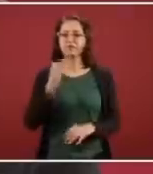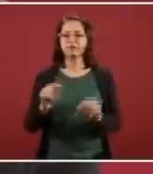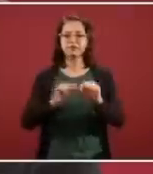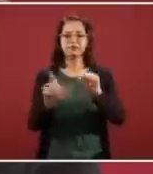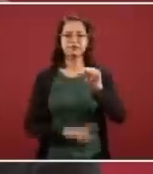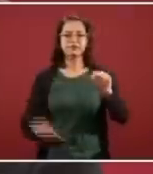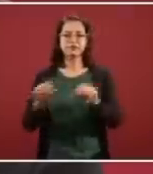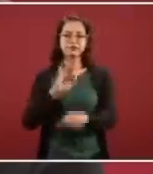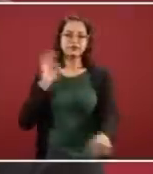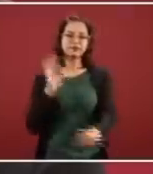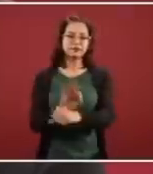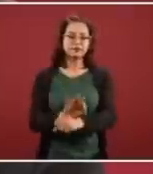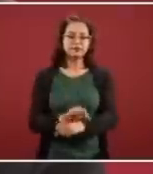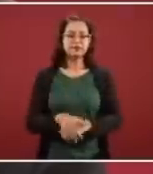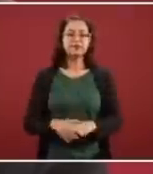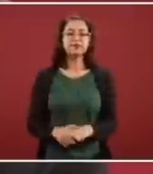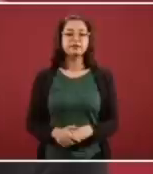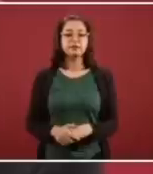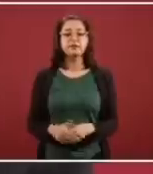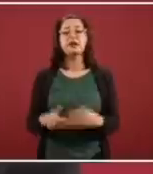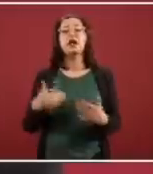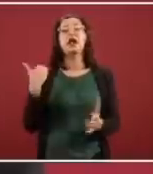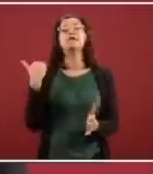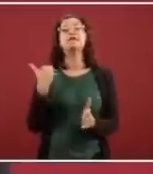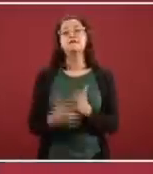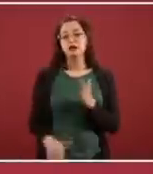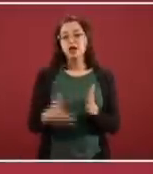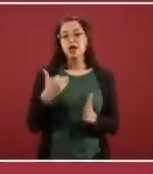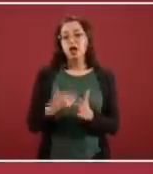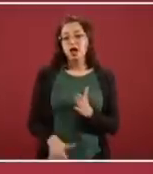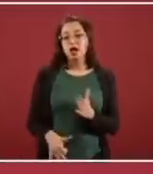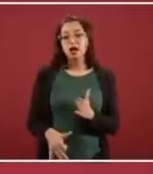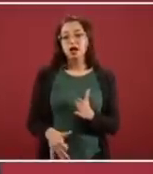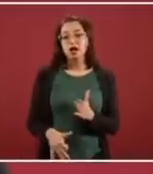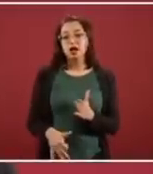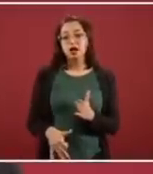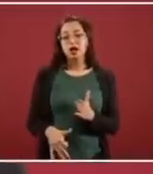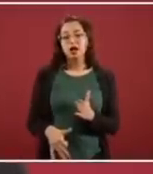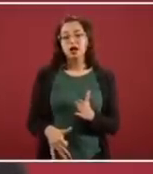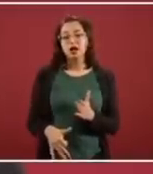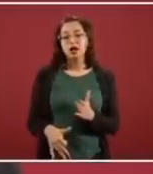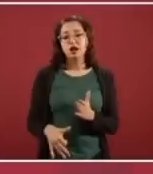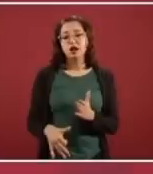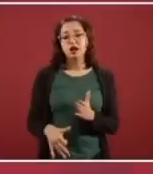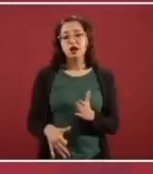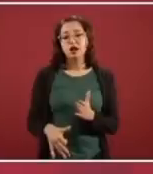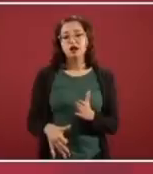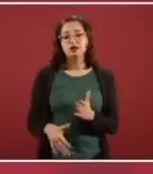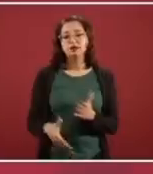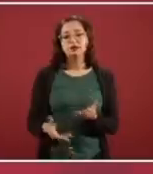país. Falta, desde luego, la